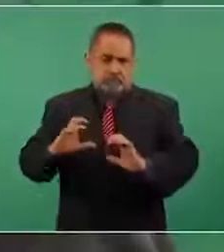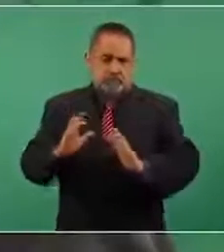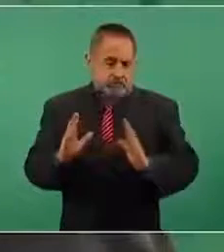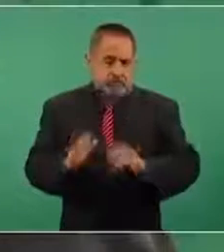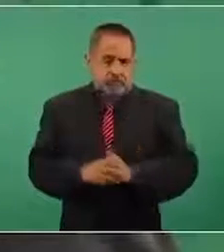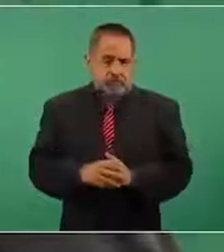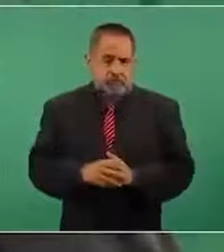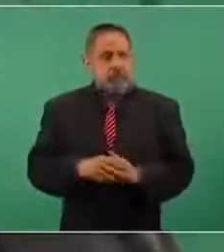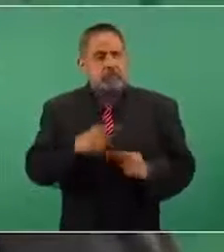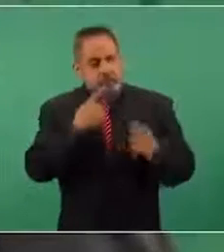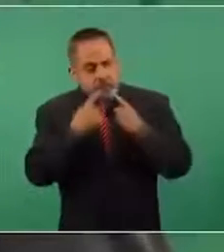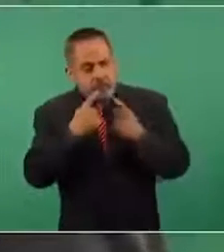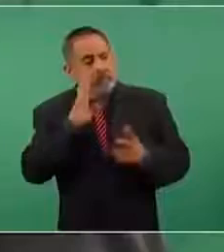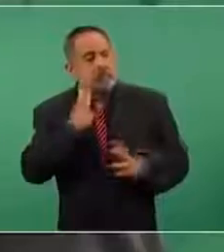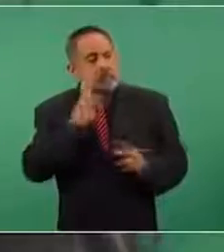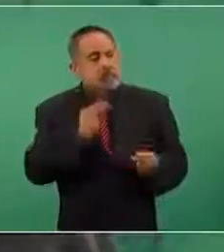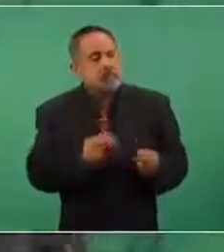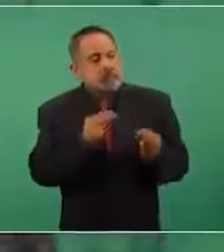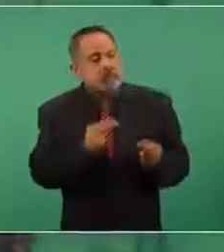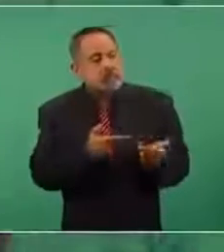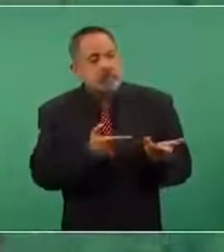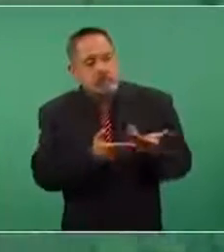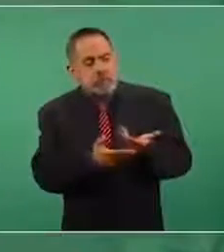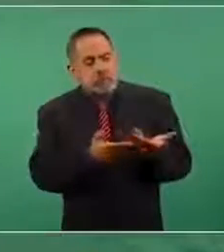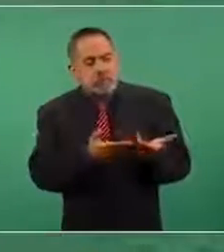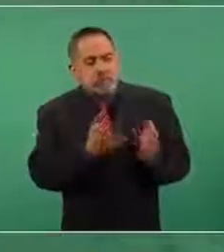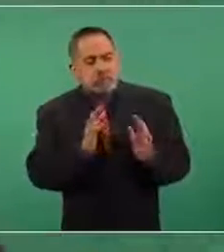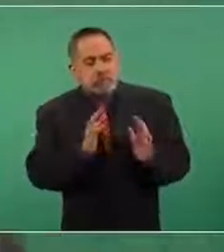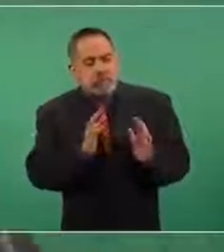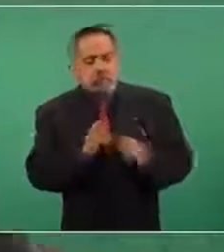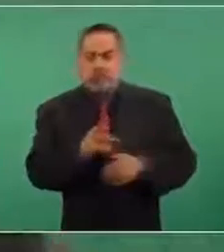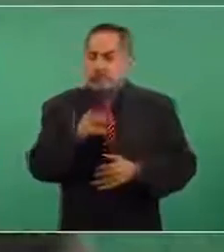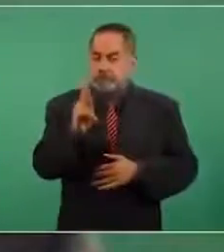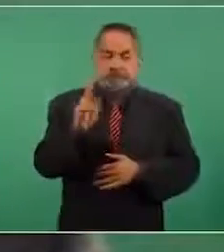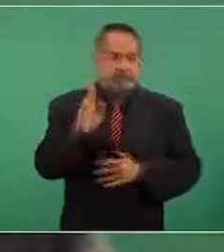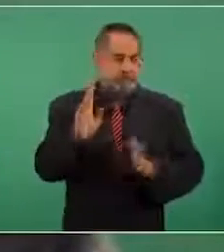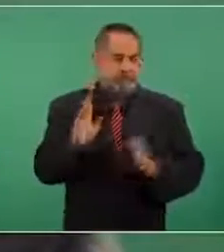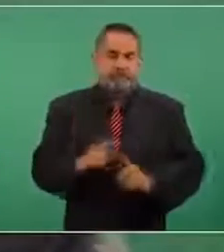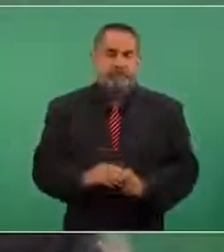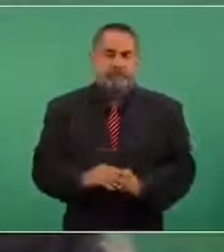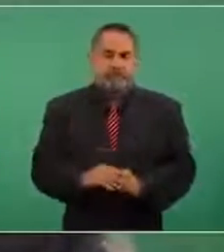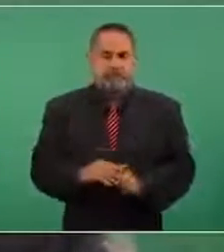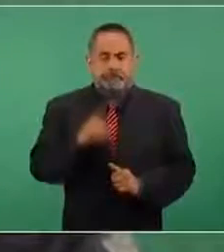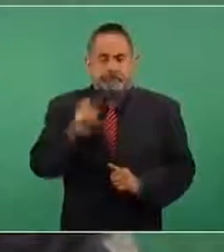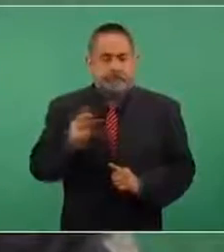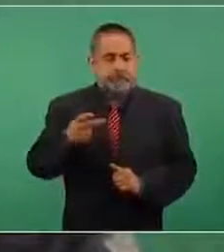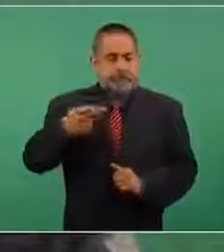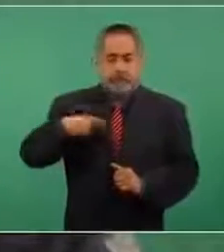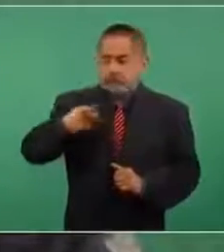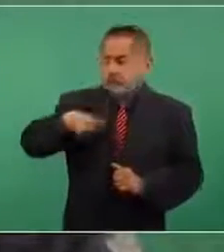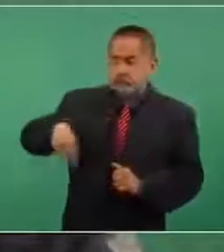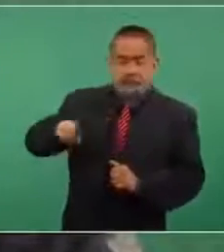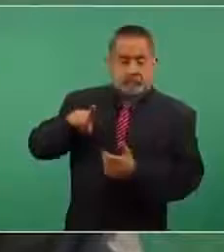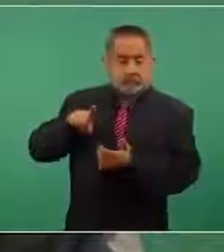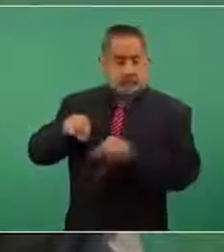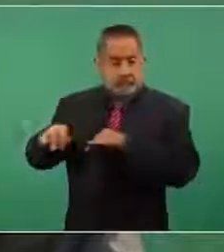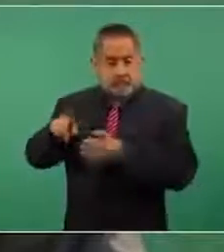y hacer negocios, nada más que al servidor público